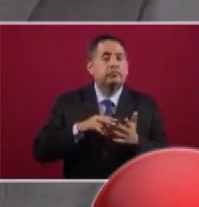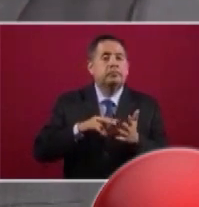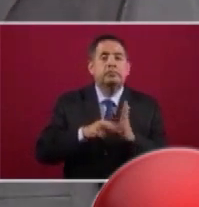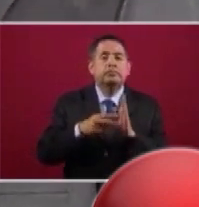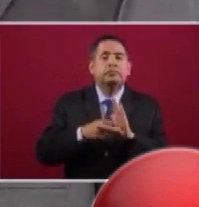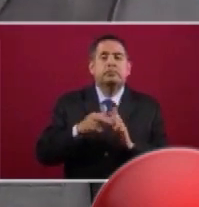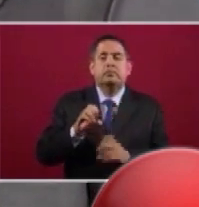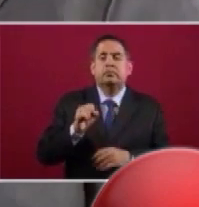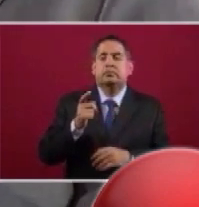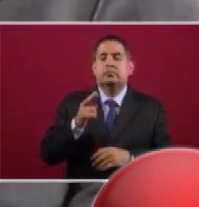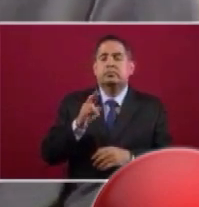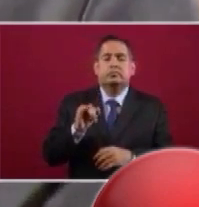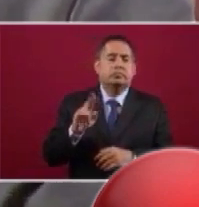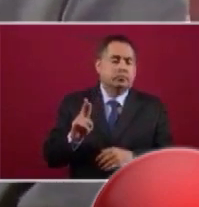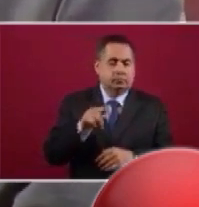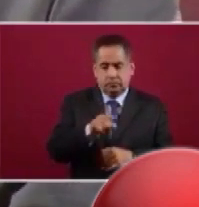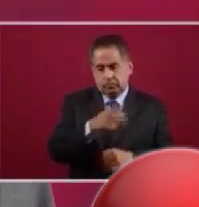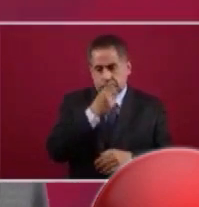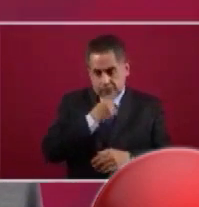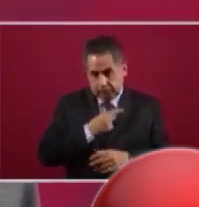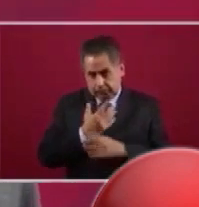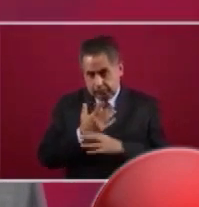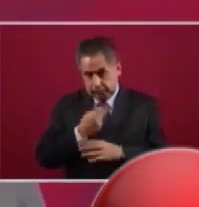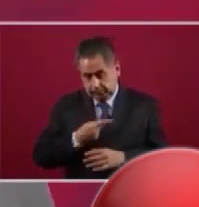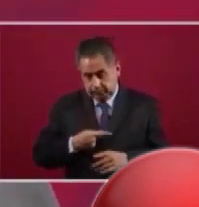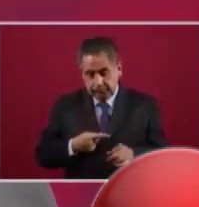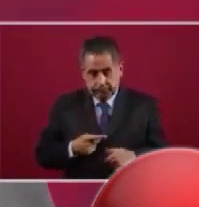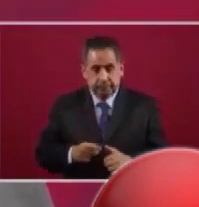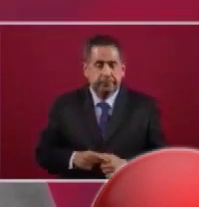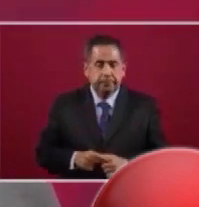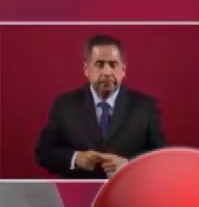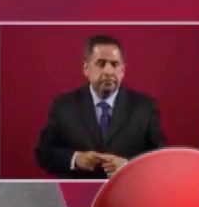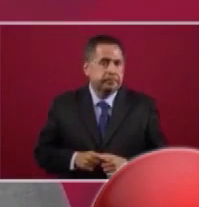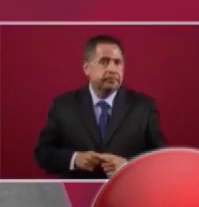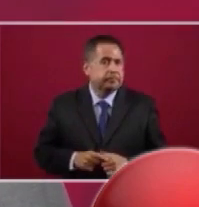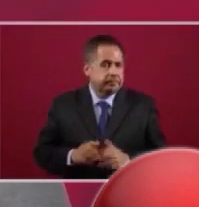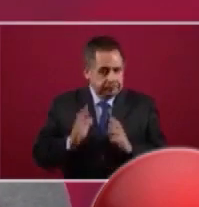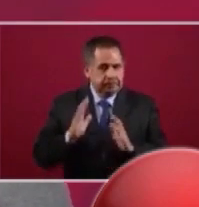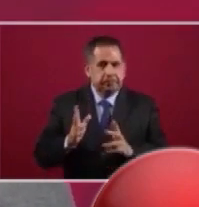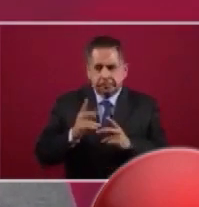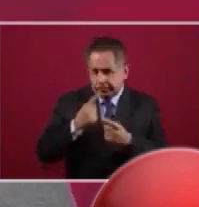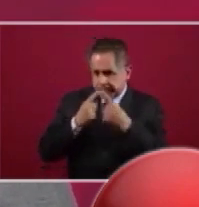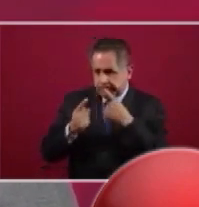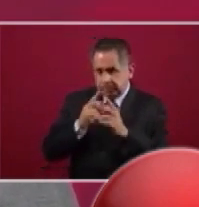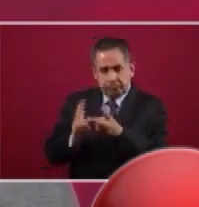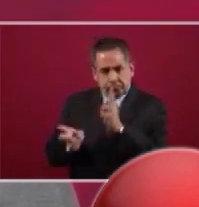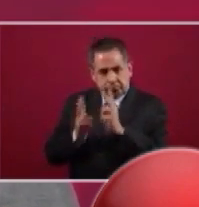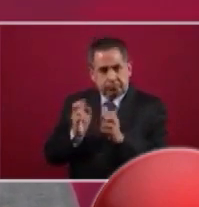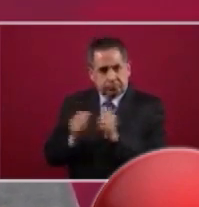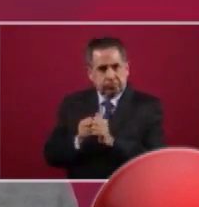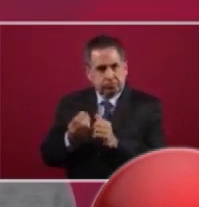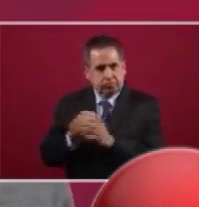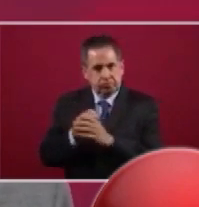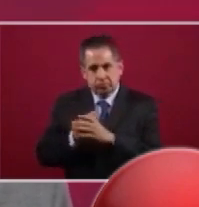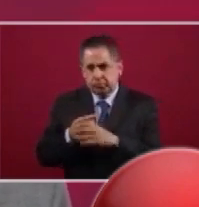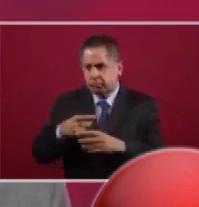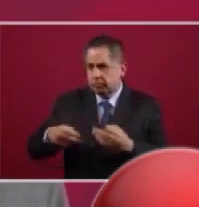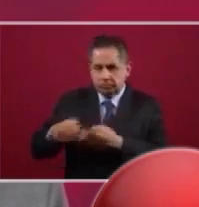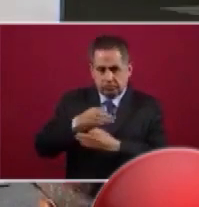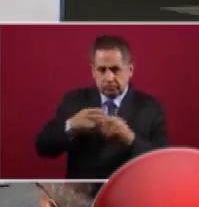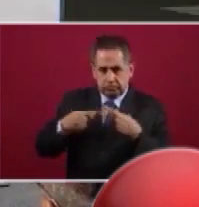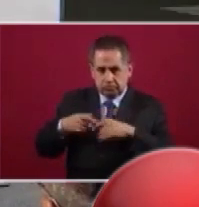Espriu, de que han estado platicando con los